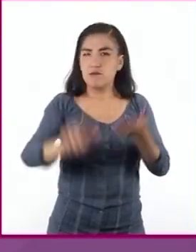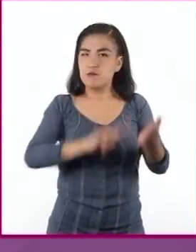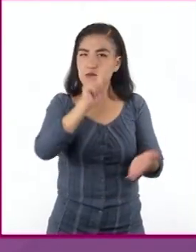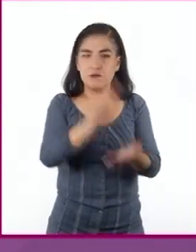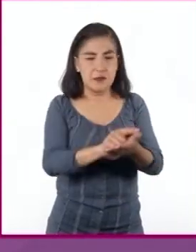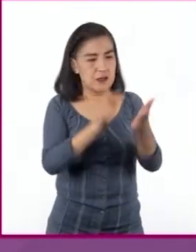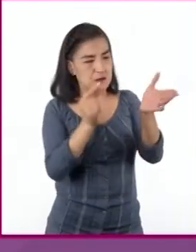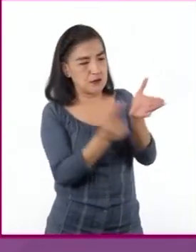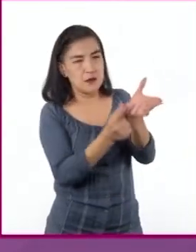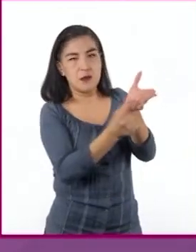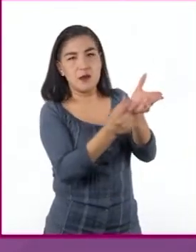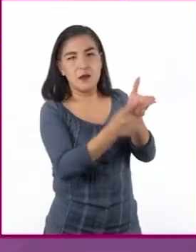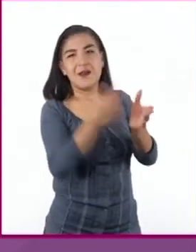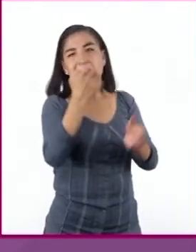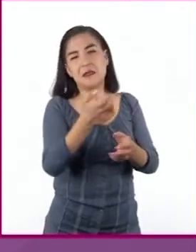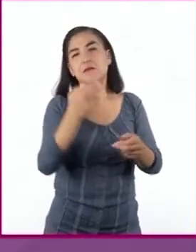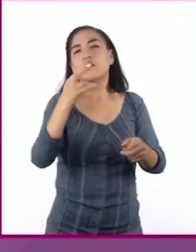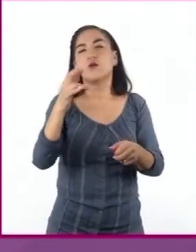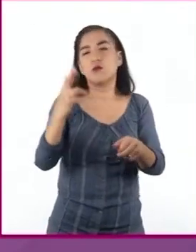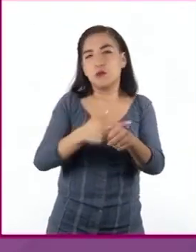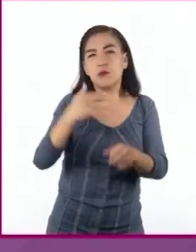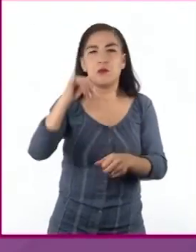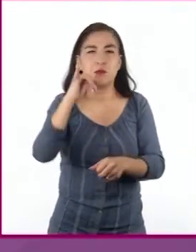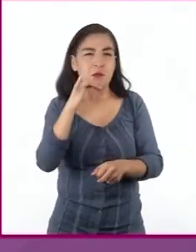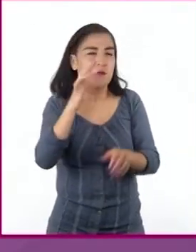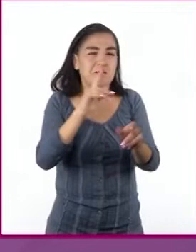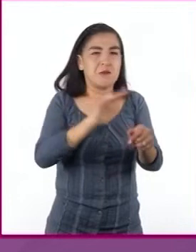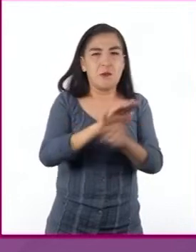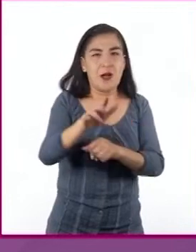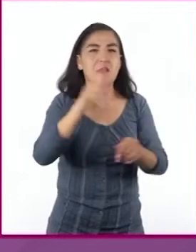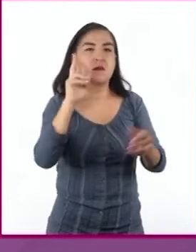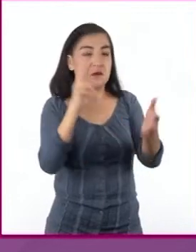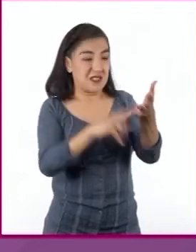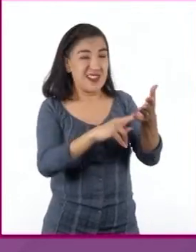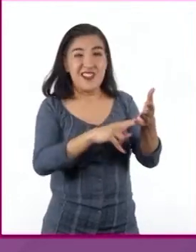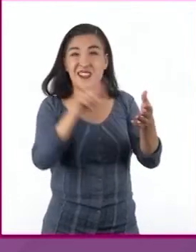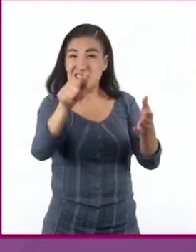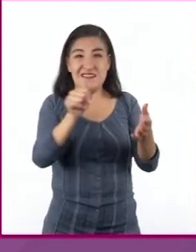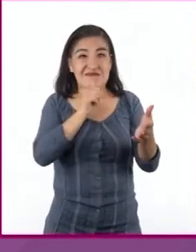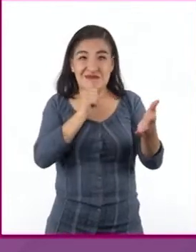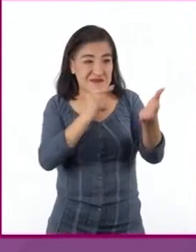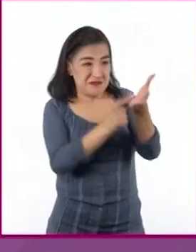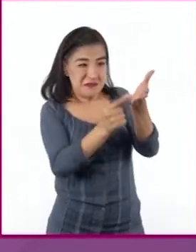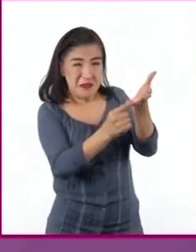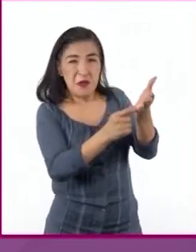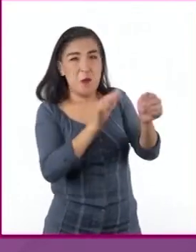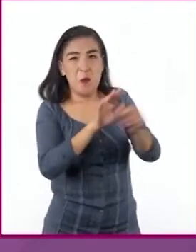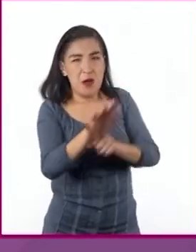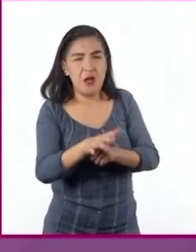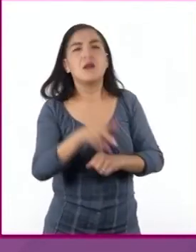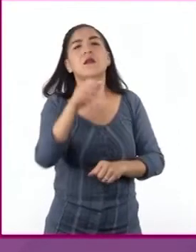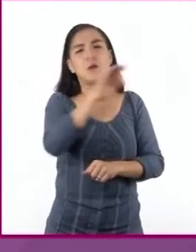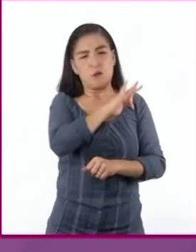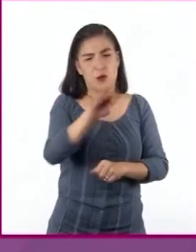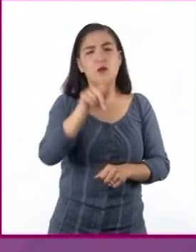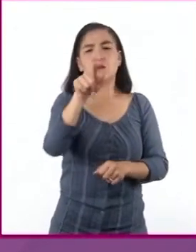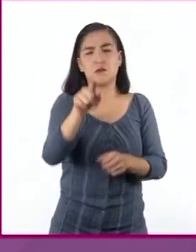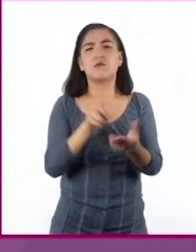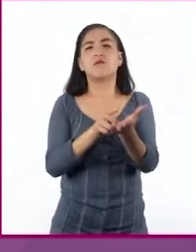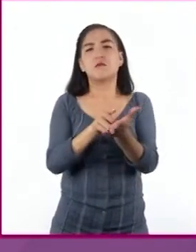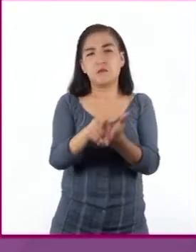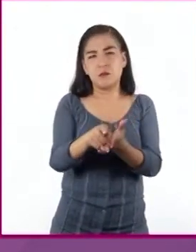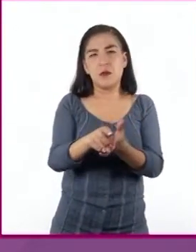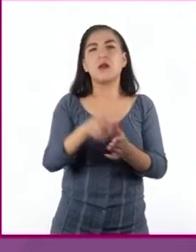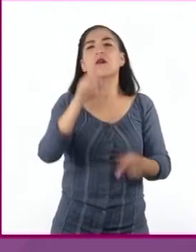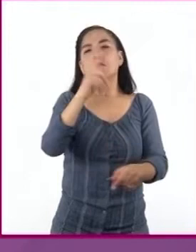aparecer en la etiqueta del producto. Si desconocemos esos ingredientes, podemos ejercer nuestro derecho a